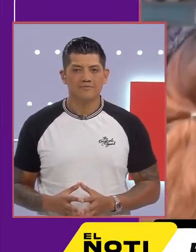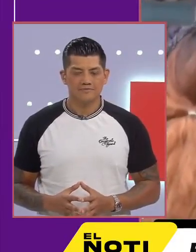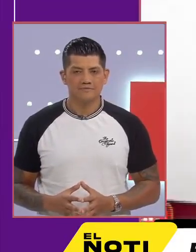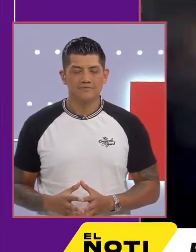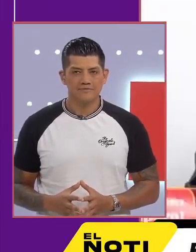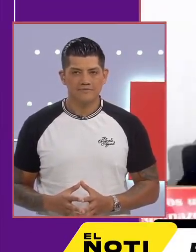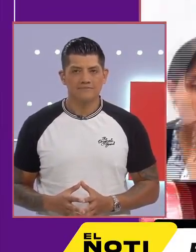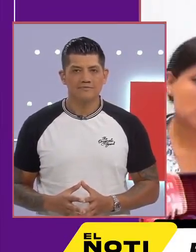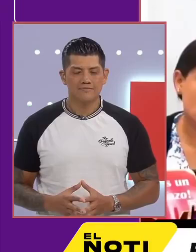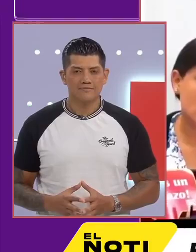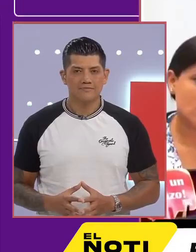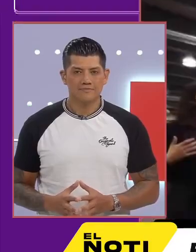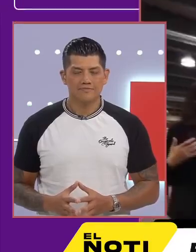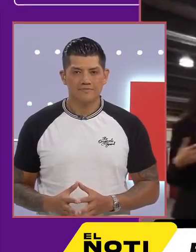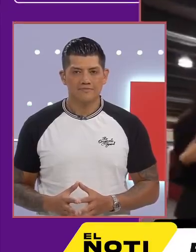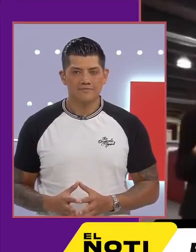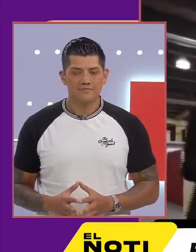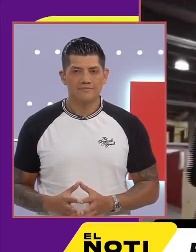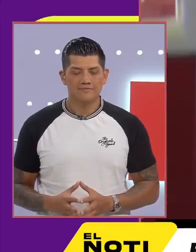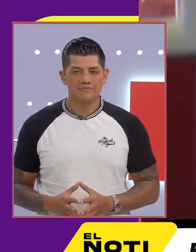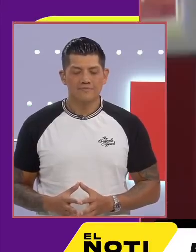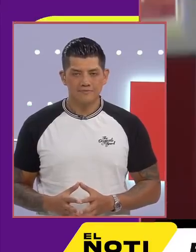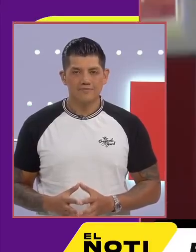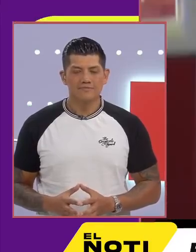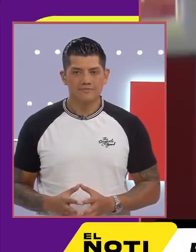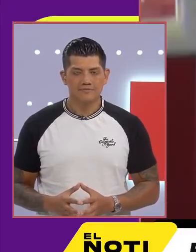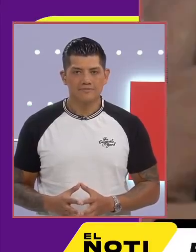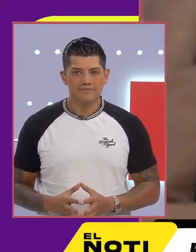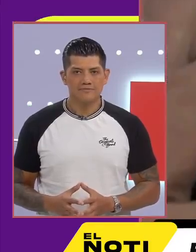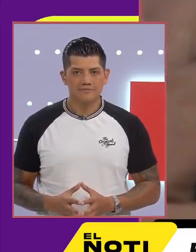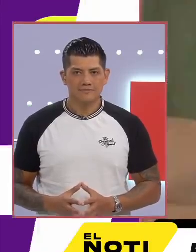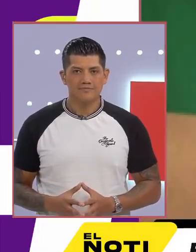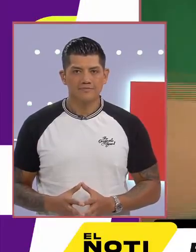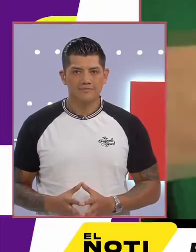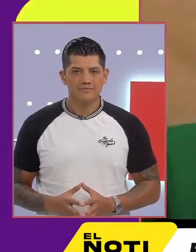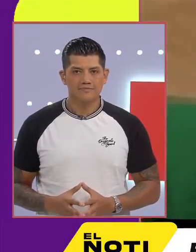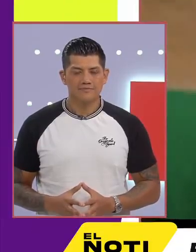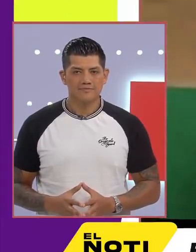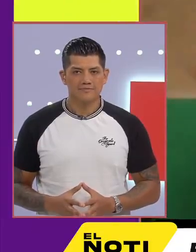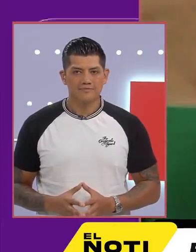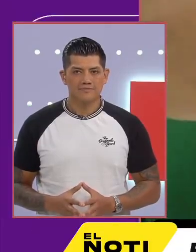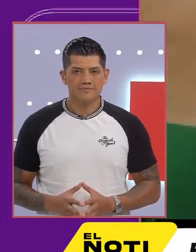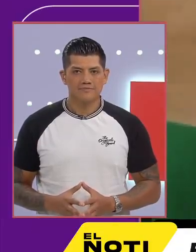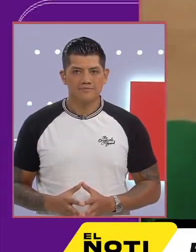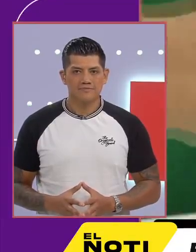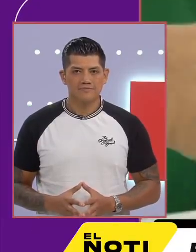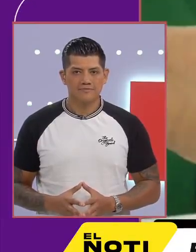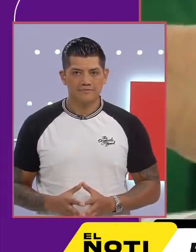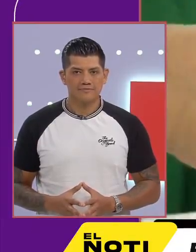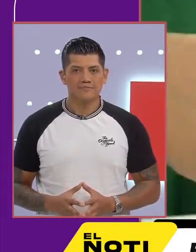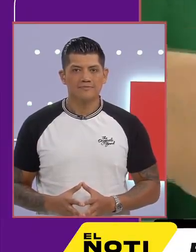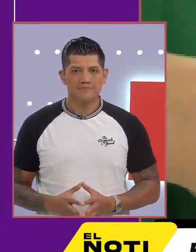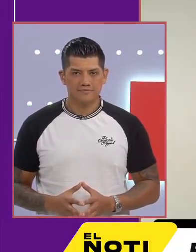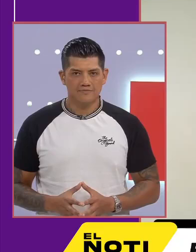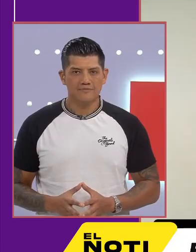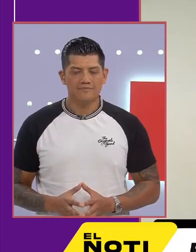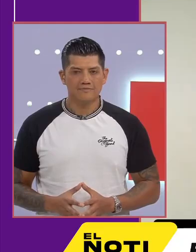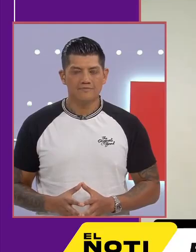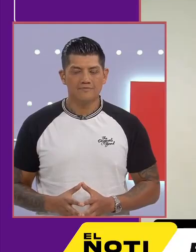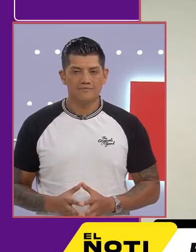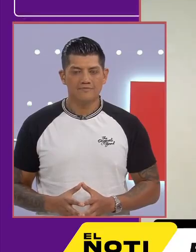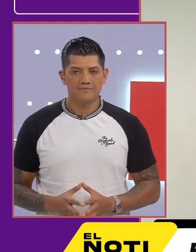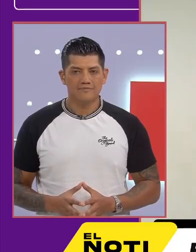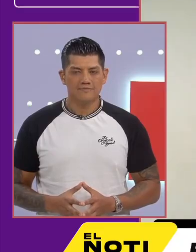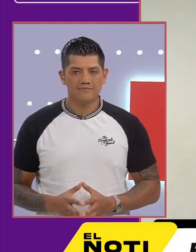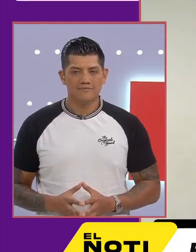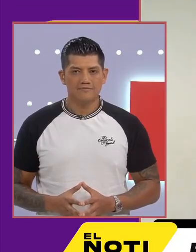No es eliminar la figura del amparo como él la plantea, ¿no? ¿Qué es lo que se está buscando? Y muy bien lo planteó Olga Sánchez Cordero. Los invito a ver lo